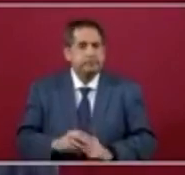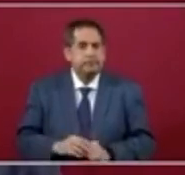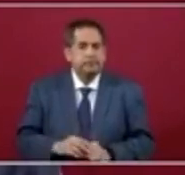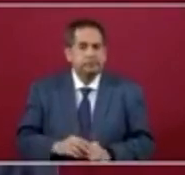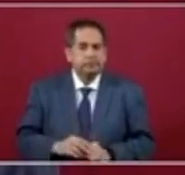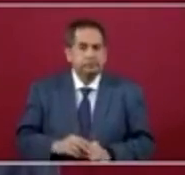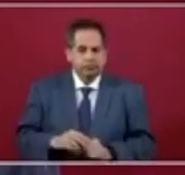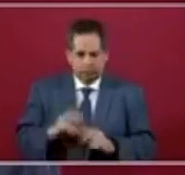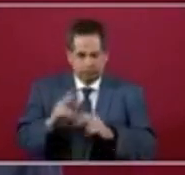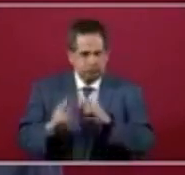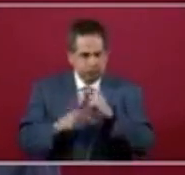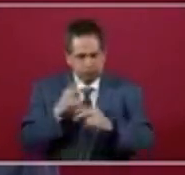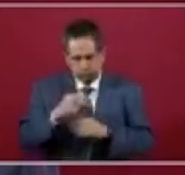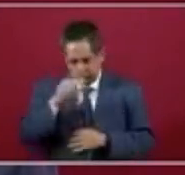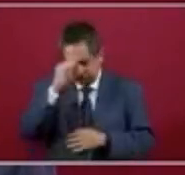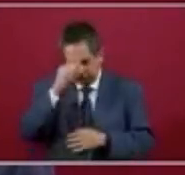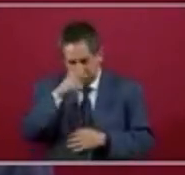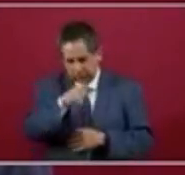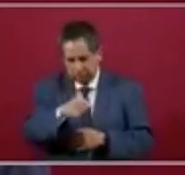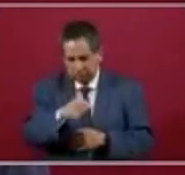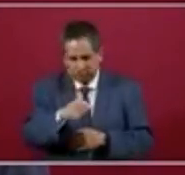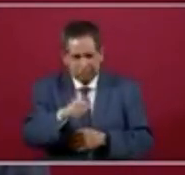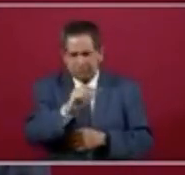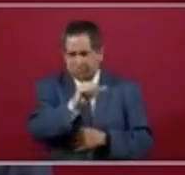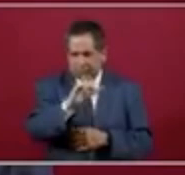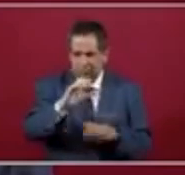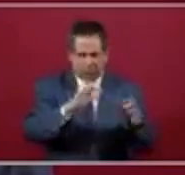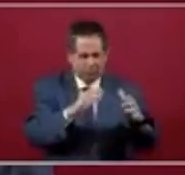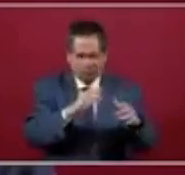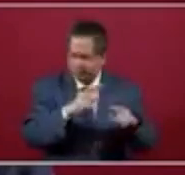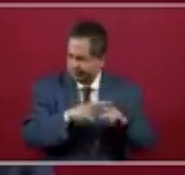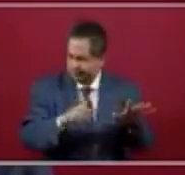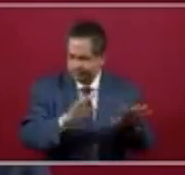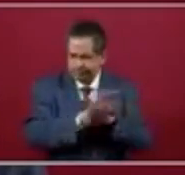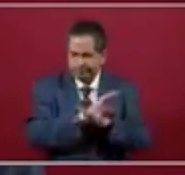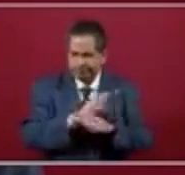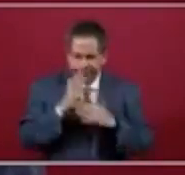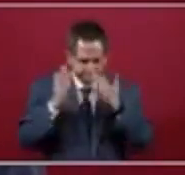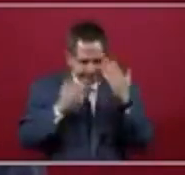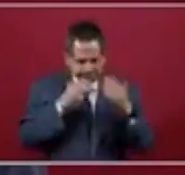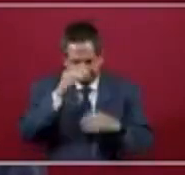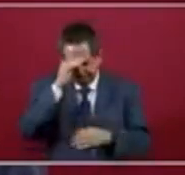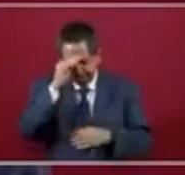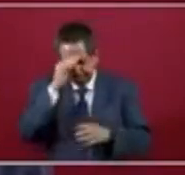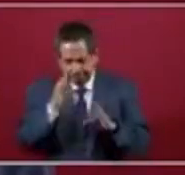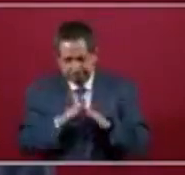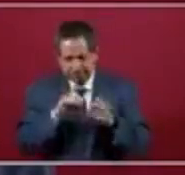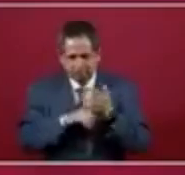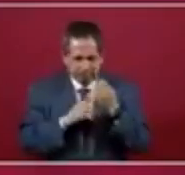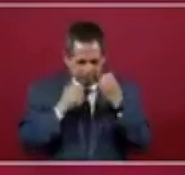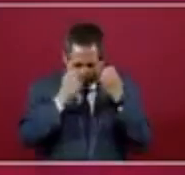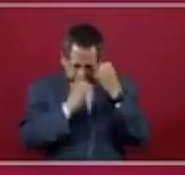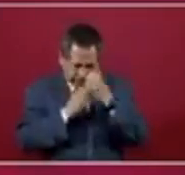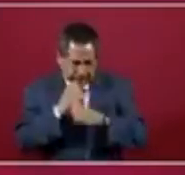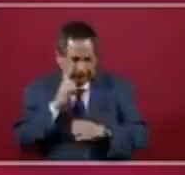Y hay que replantearse lo de la sociedad civil, y hay que estudiarlo, hay que